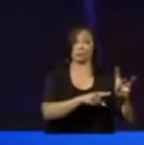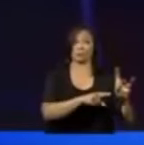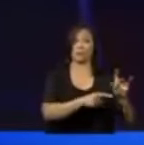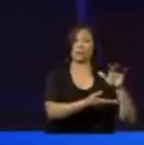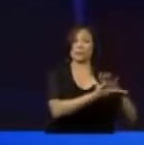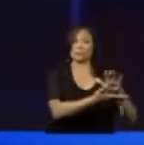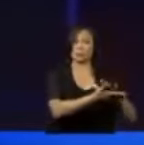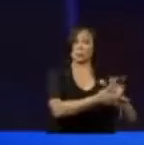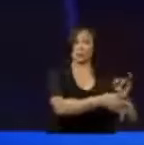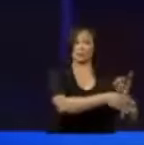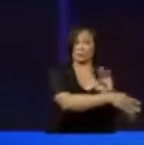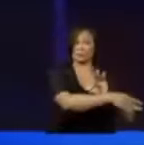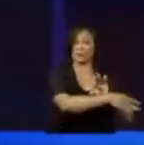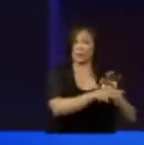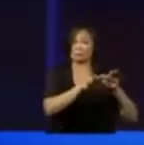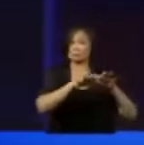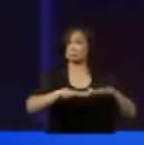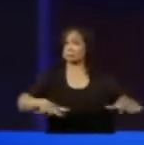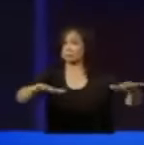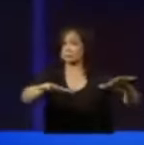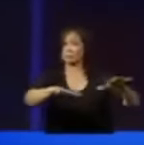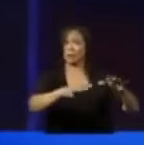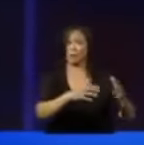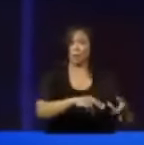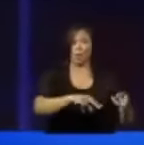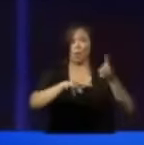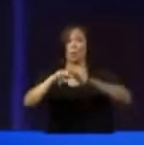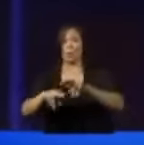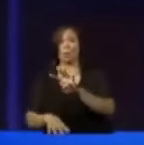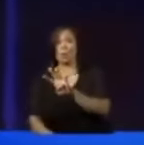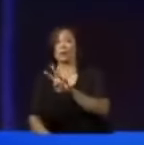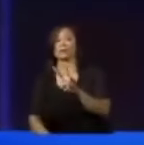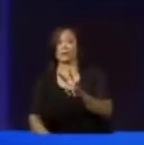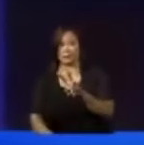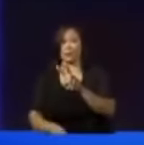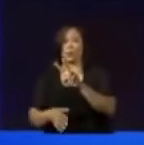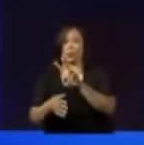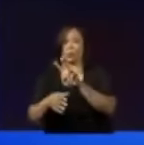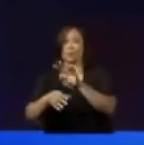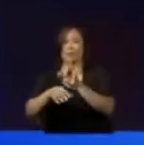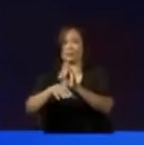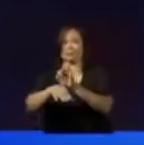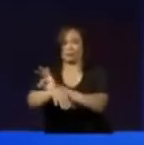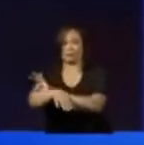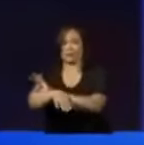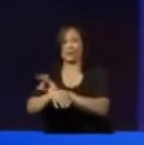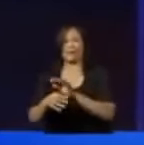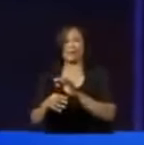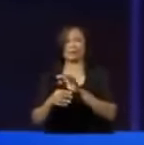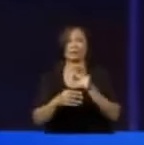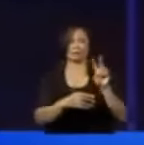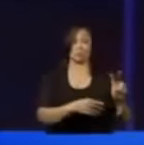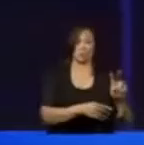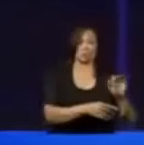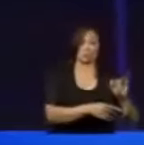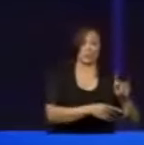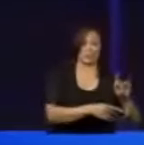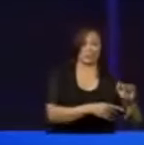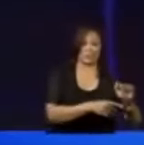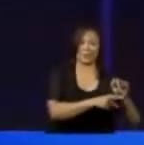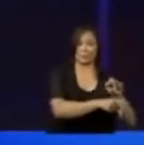ocho escuelas de Infotep que habían en todo el país, hoy hay 42 escuelas de Infotep. De dos ITLA, que